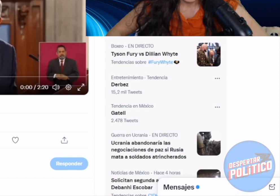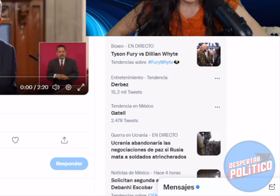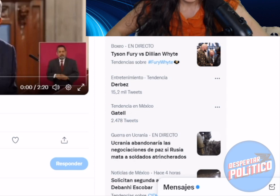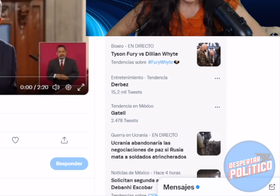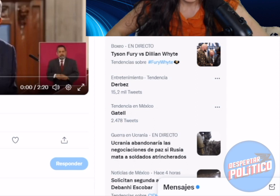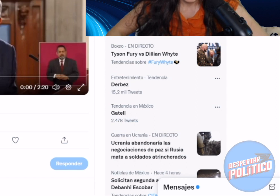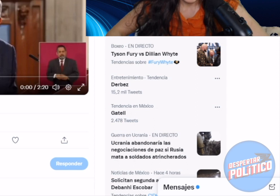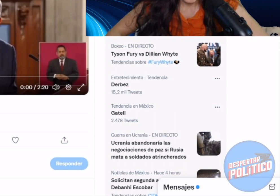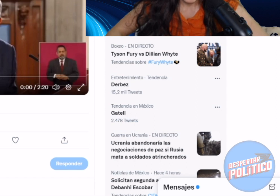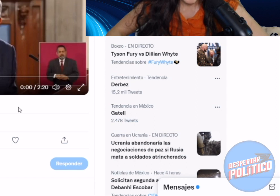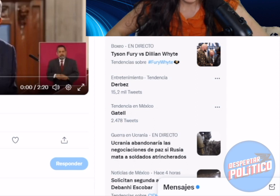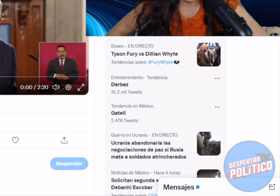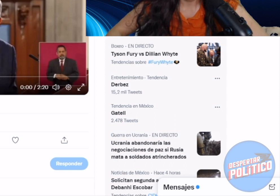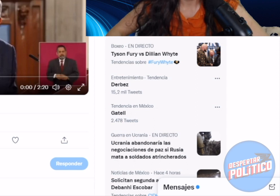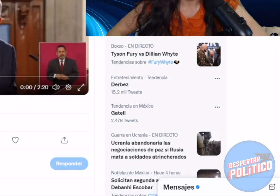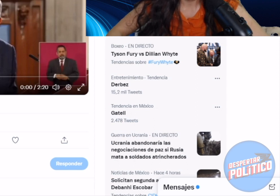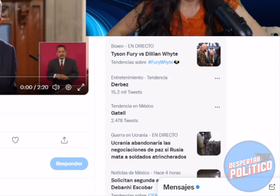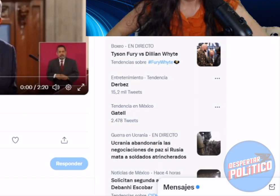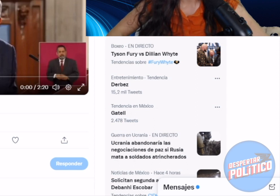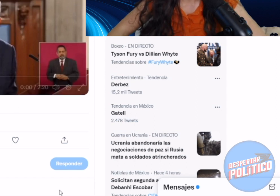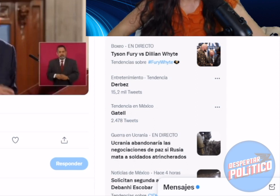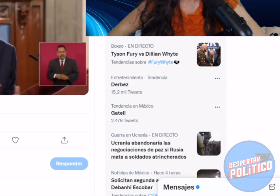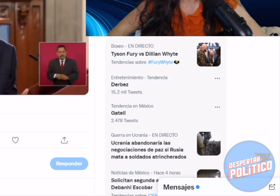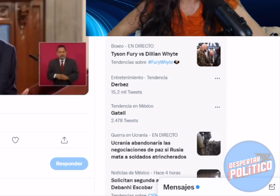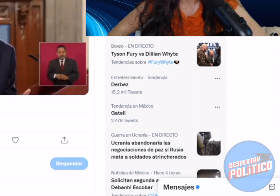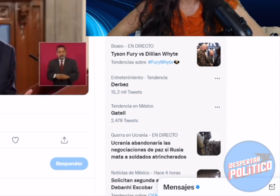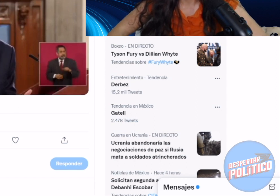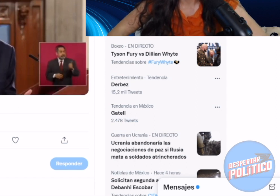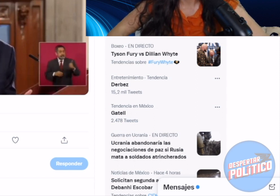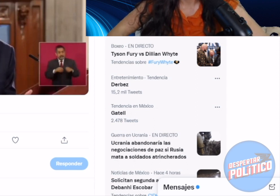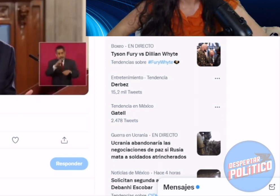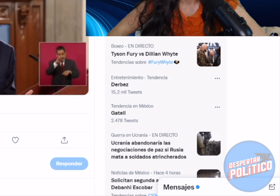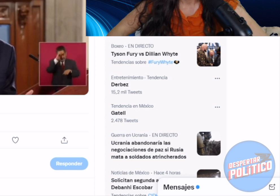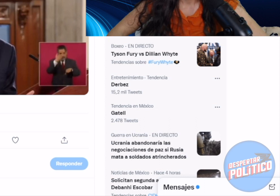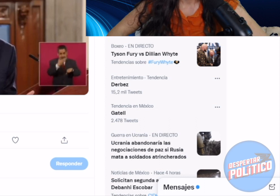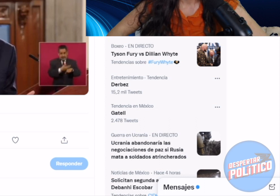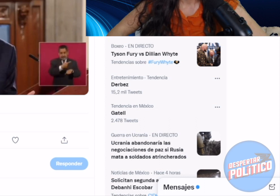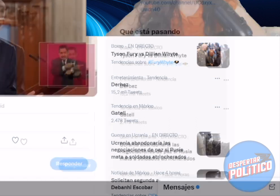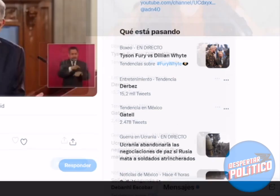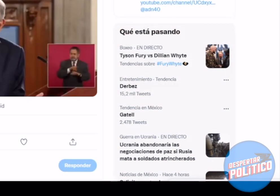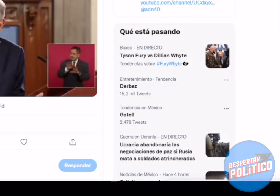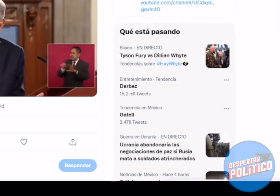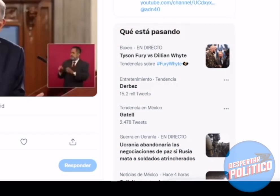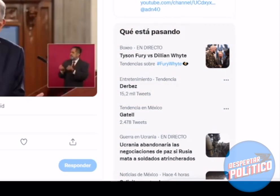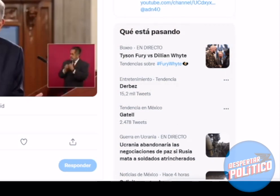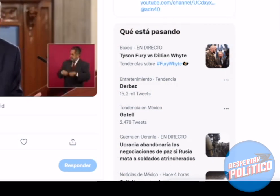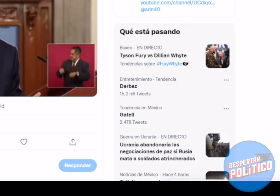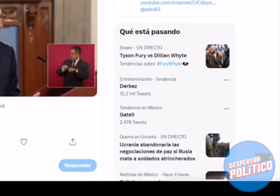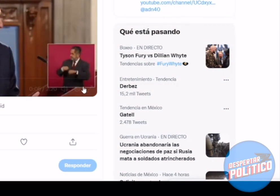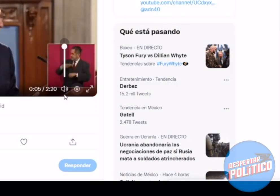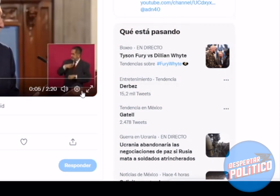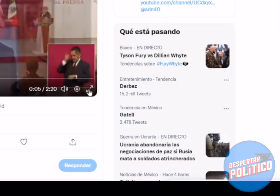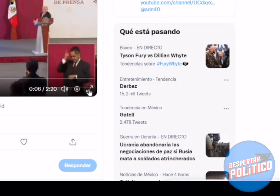dueñas de lo que nos corresponde. Ningún extranjero necesita convertirse en accionista de las empresas